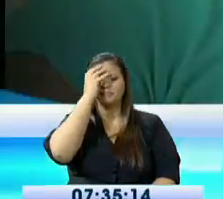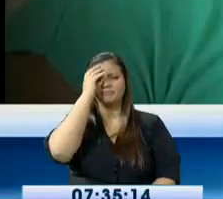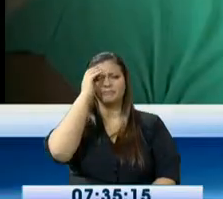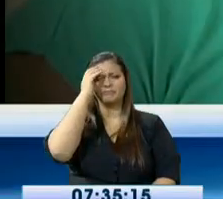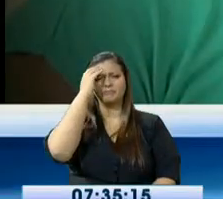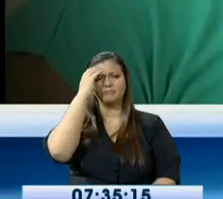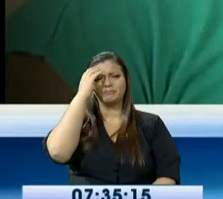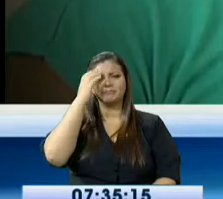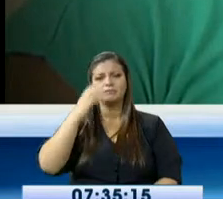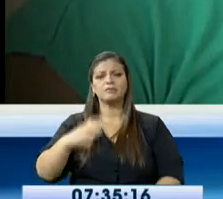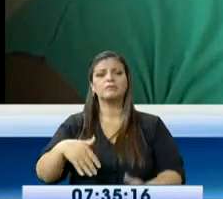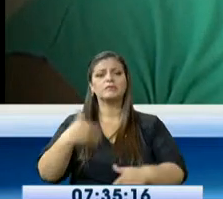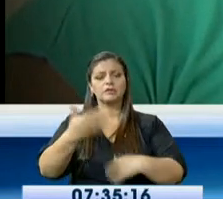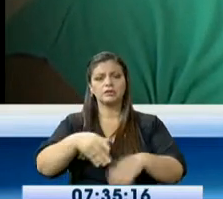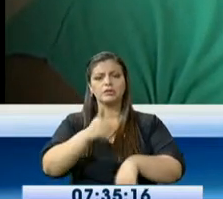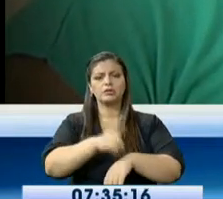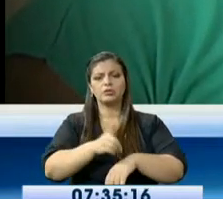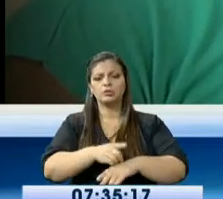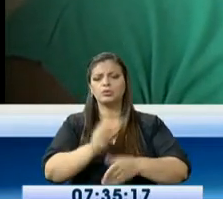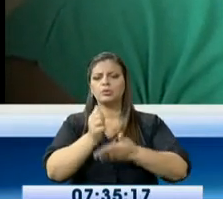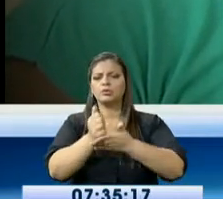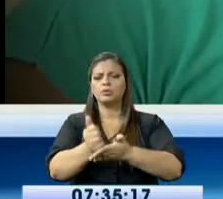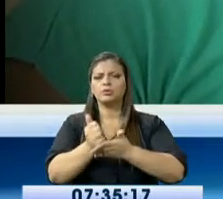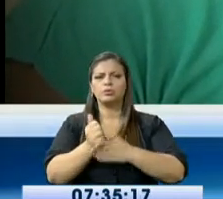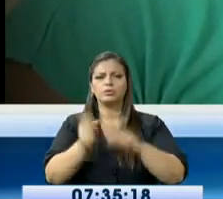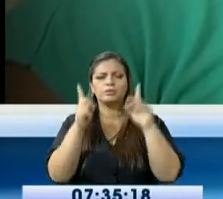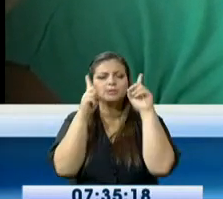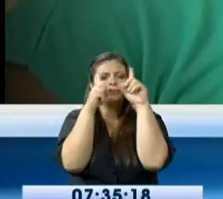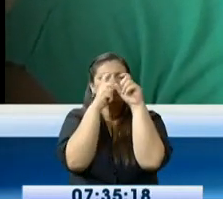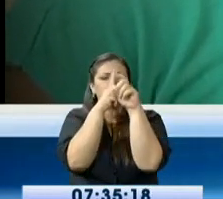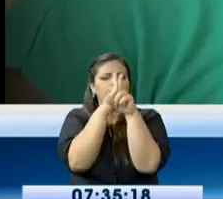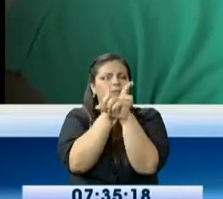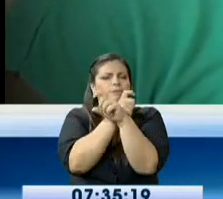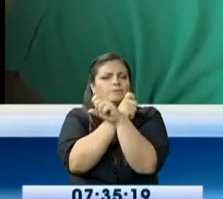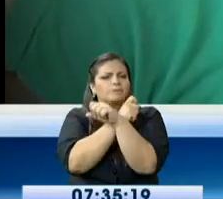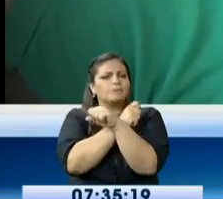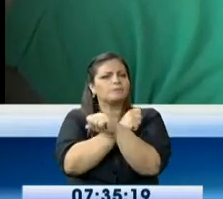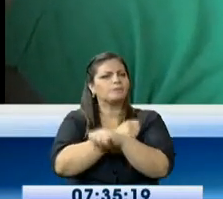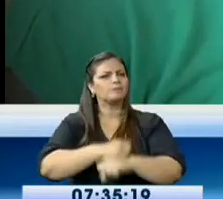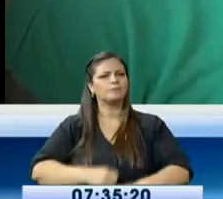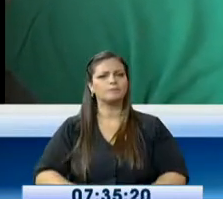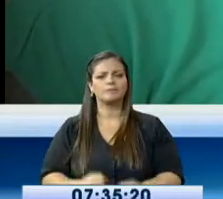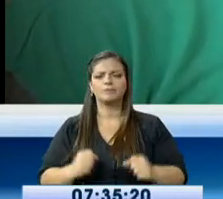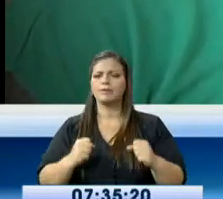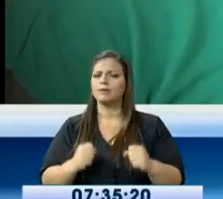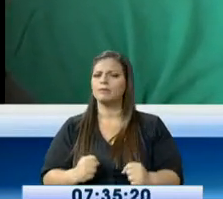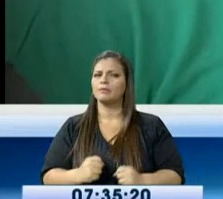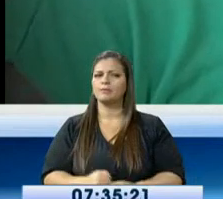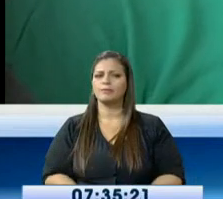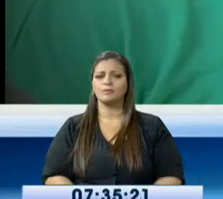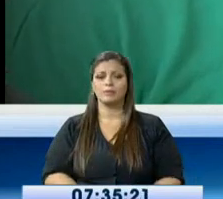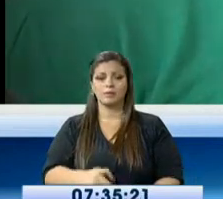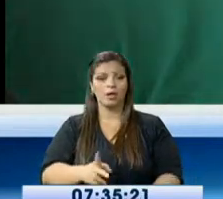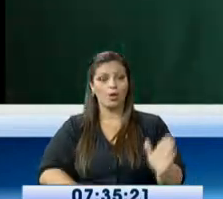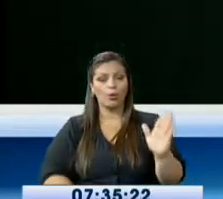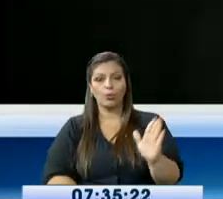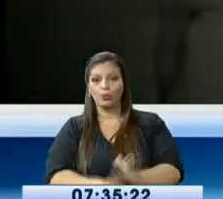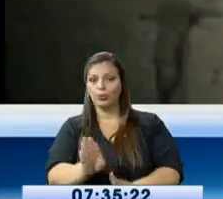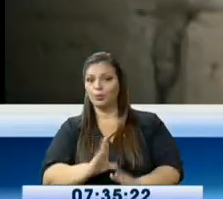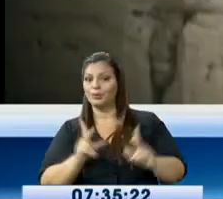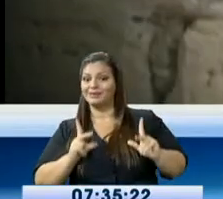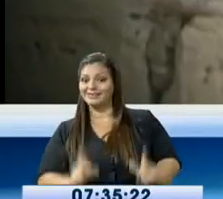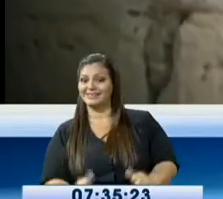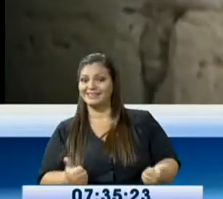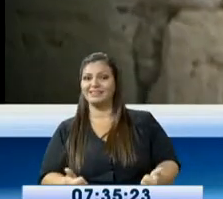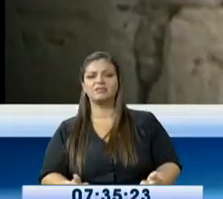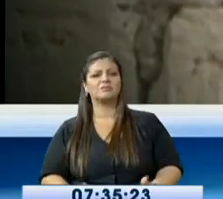comenzó el tratamiento fue durísimo. Y aún sigue siendo duro, porque igual no está bien que se diga ya. Yo siempre